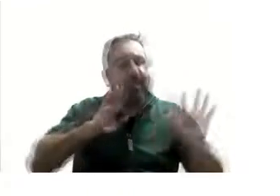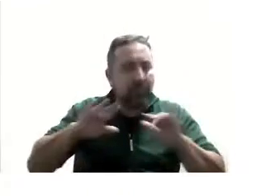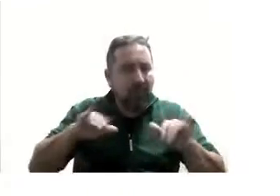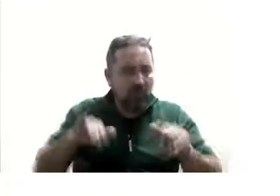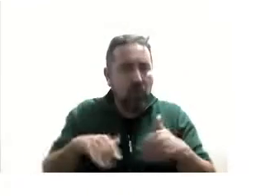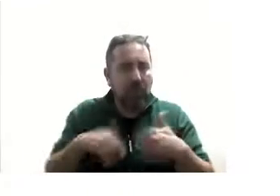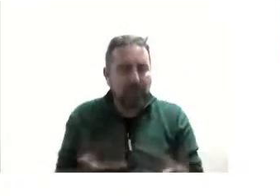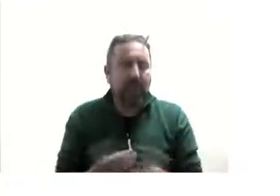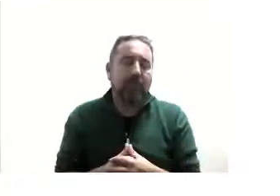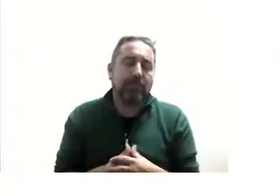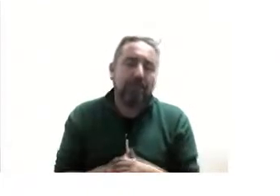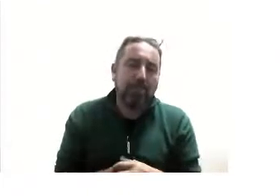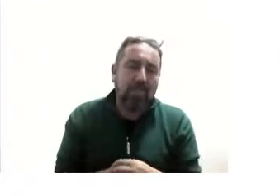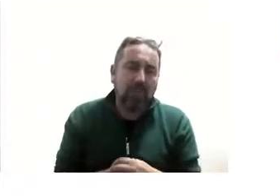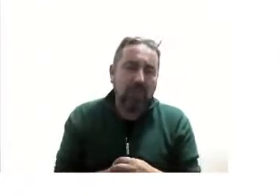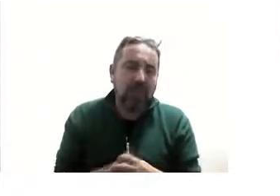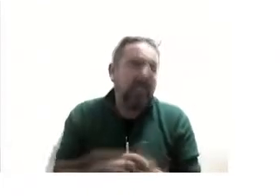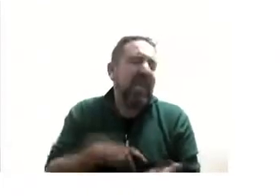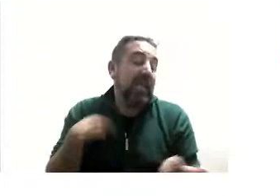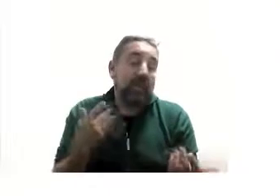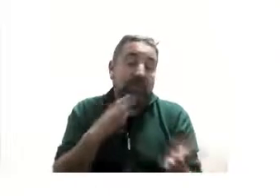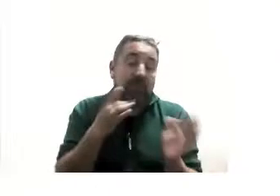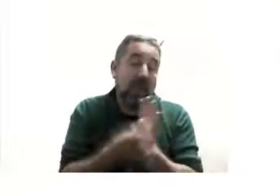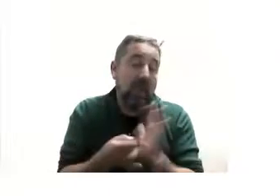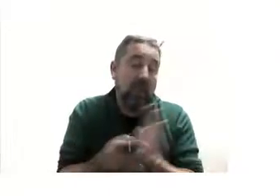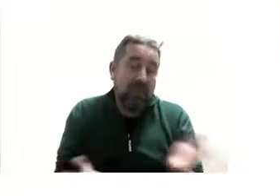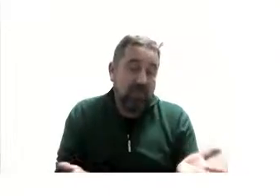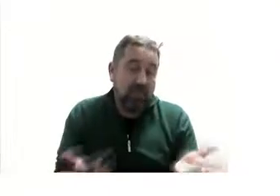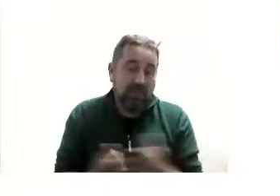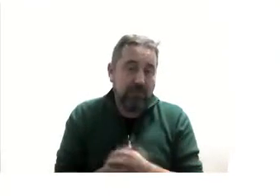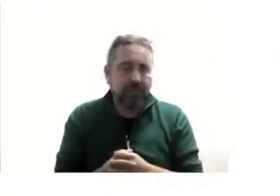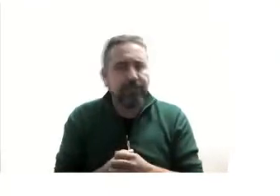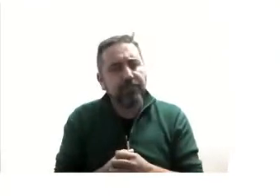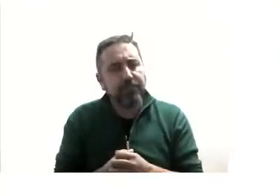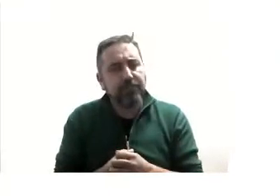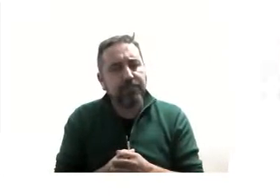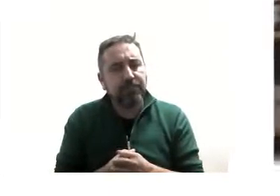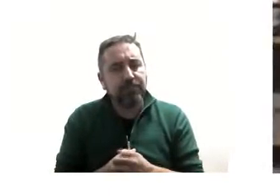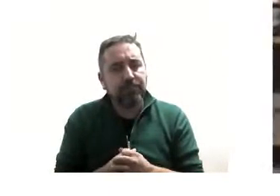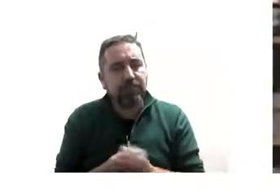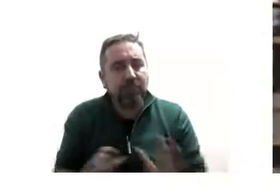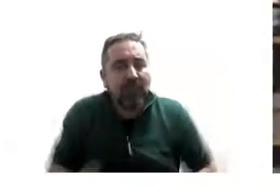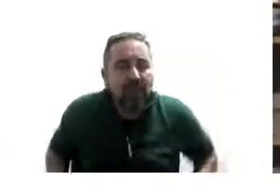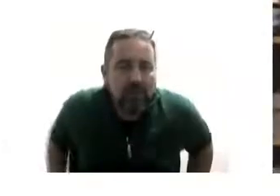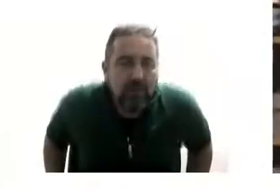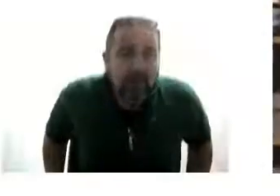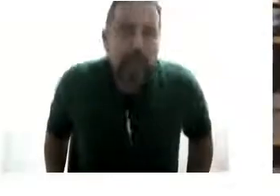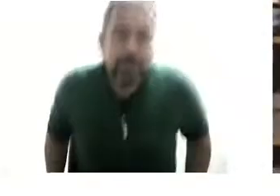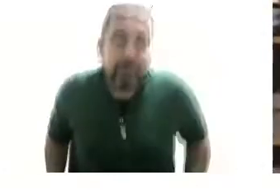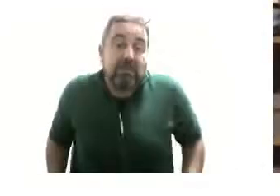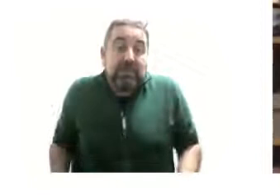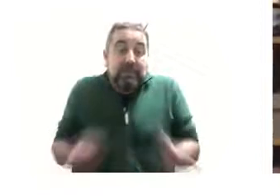etcétera, etcétera. En general, la calidad, ¿no?, de lo que se oye. Sí, hombre, yo creo que has